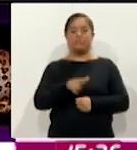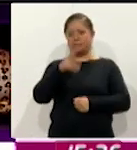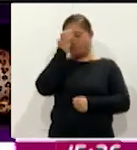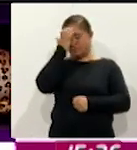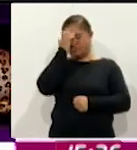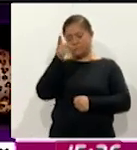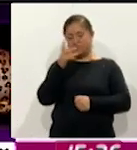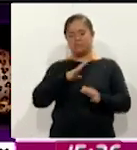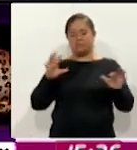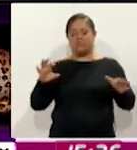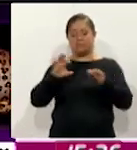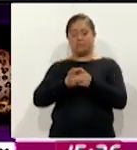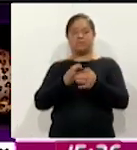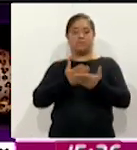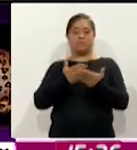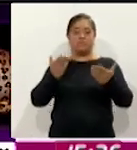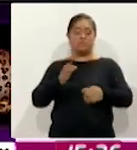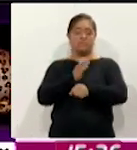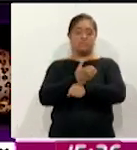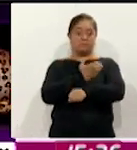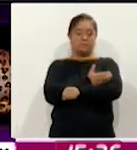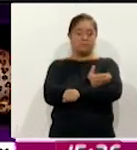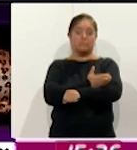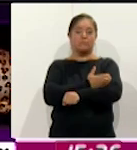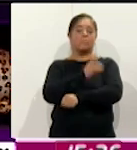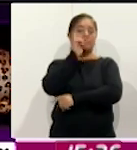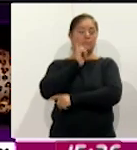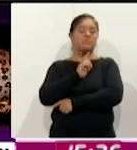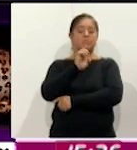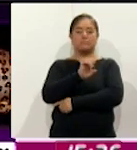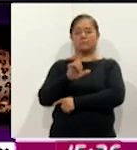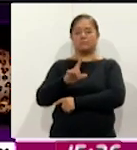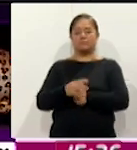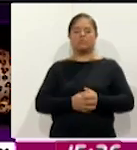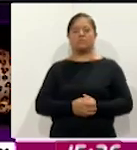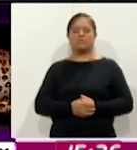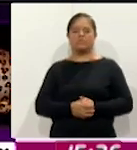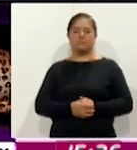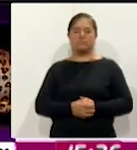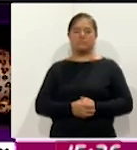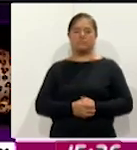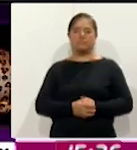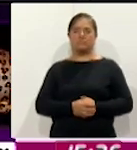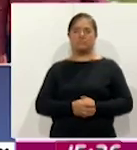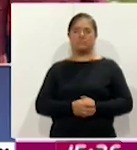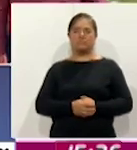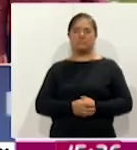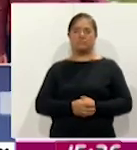detalles, nos vamos a enlazar ahora con mi compañera Edith López, quien tiene información al respecto. Adelante.